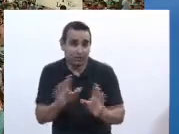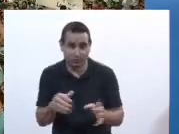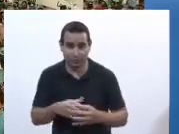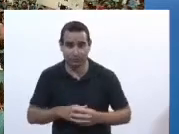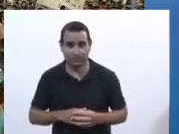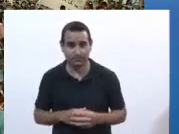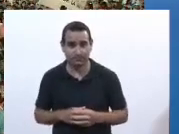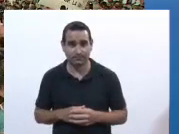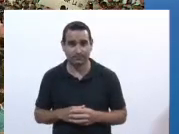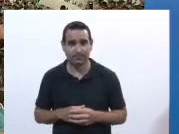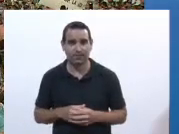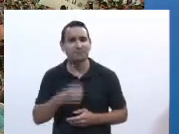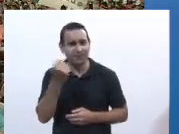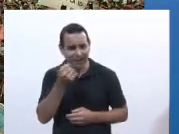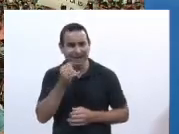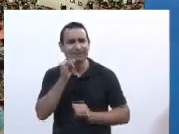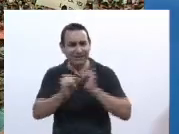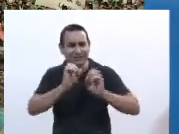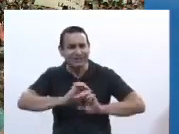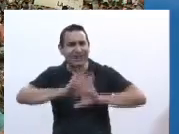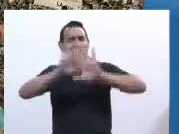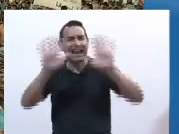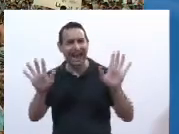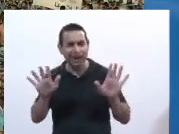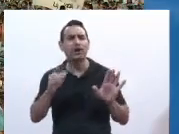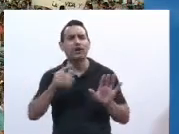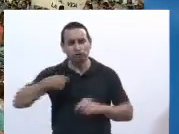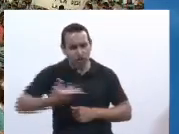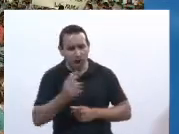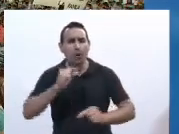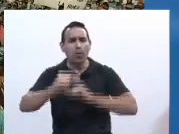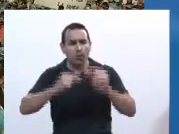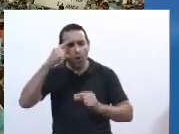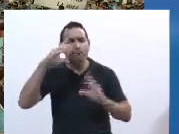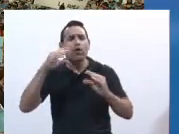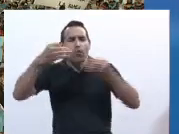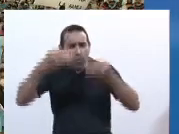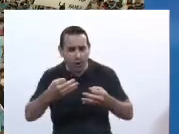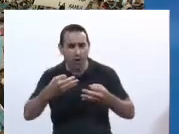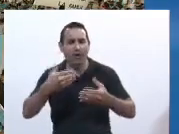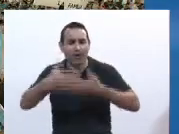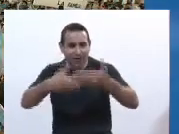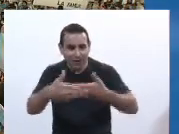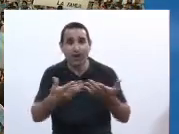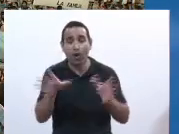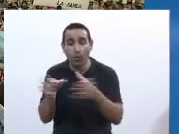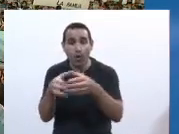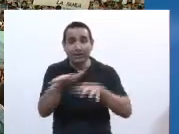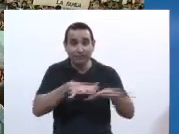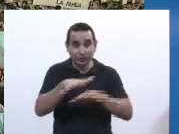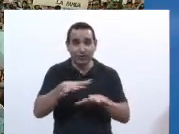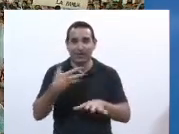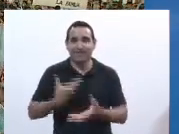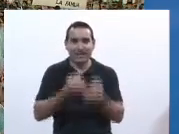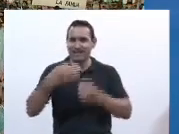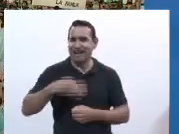transparencia, ayuda a esta sociedad, que va a ir madurando. Las organizaciones que defienden la vida seguiremos